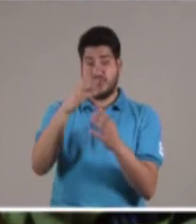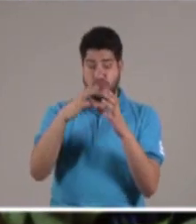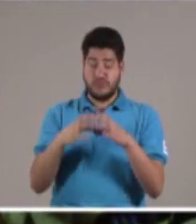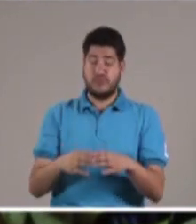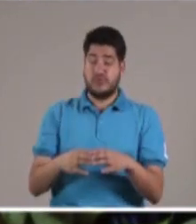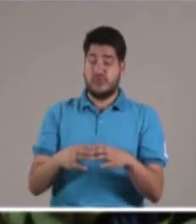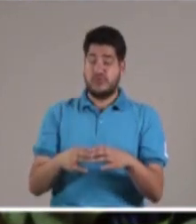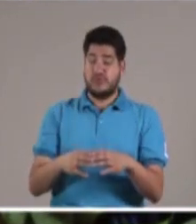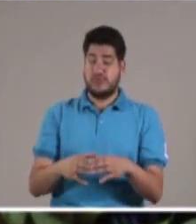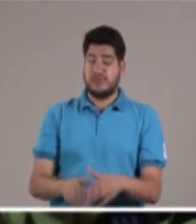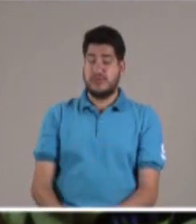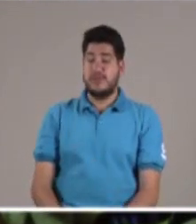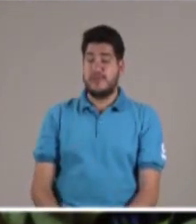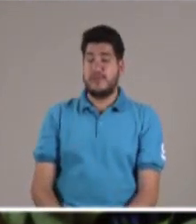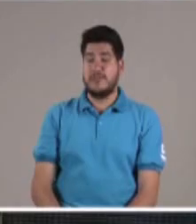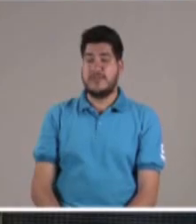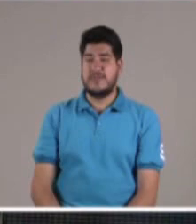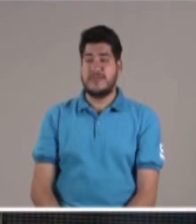en un hoyo